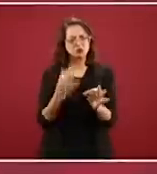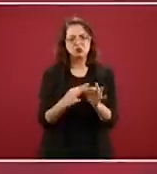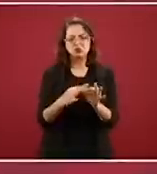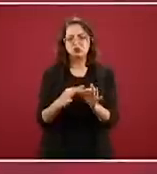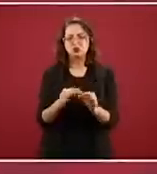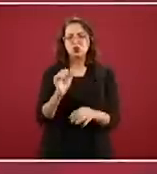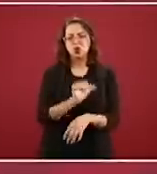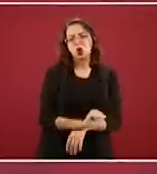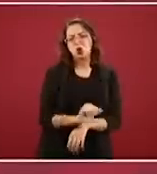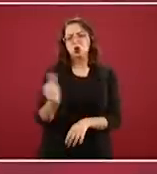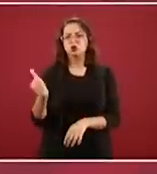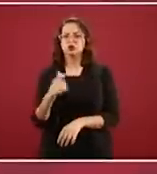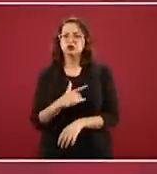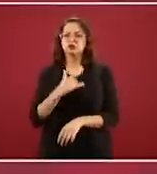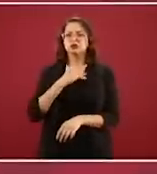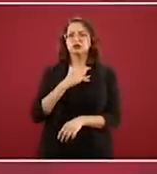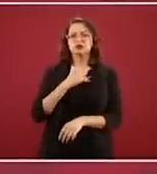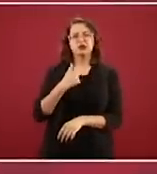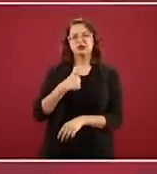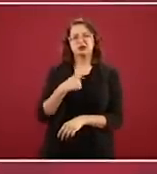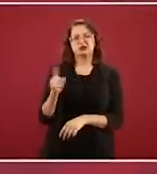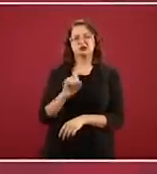otros delegan,